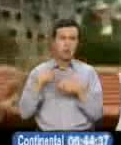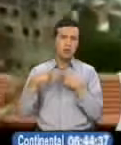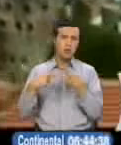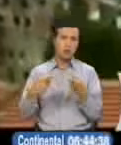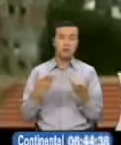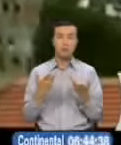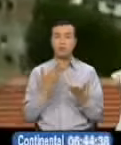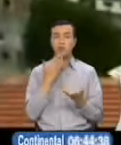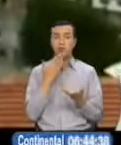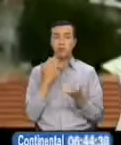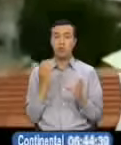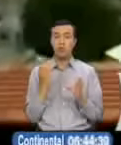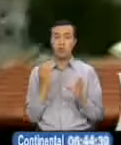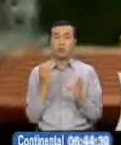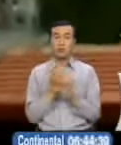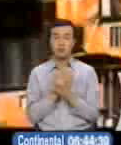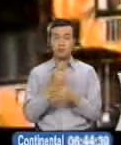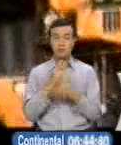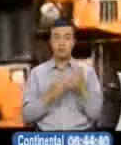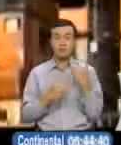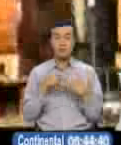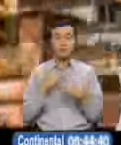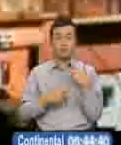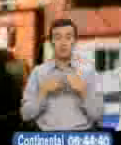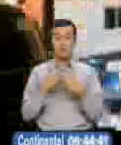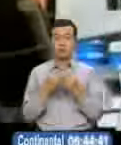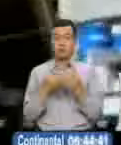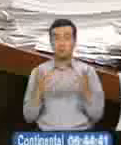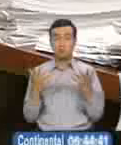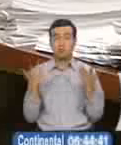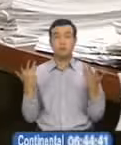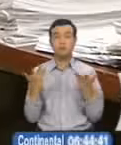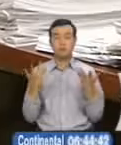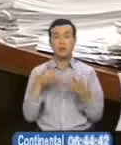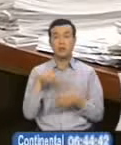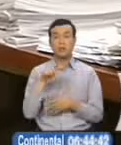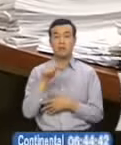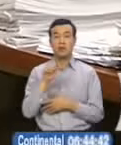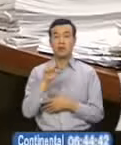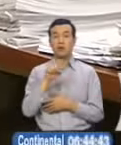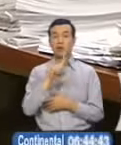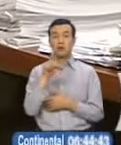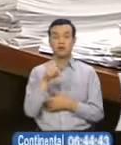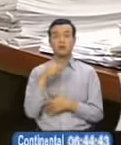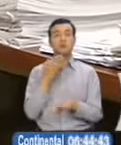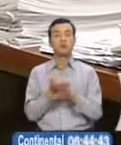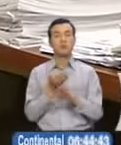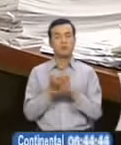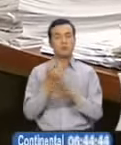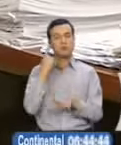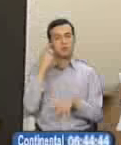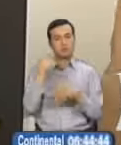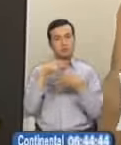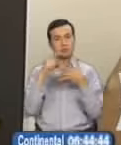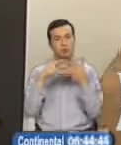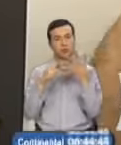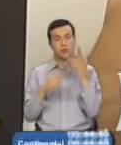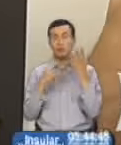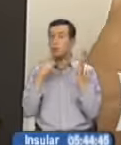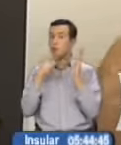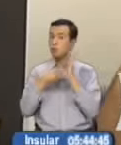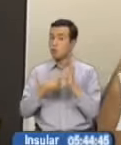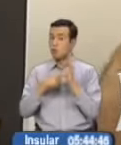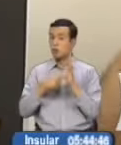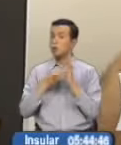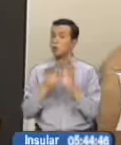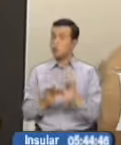una fórmula para acabar con los problemas existentes por la sobrepoblación, Páez propone el replanteamiento de varios desafíos. Por eso es